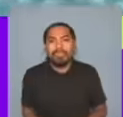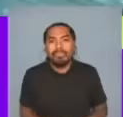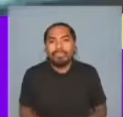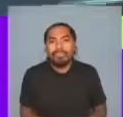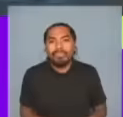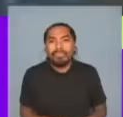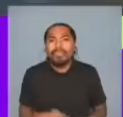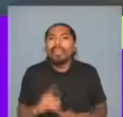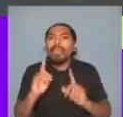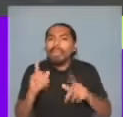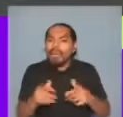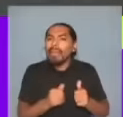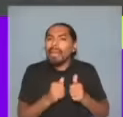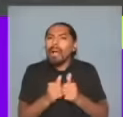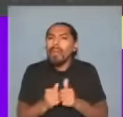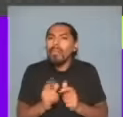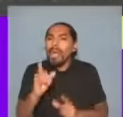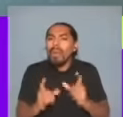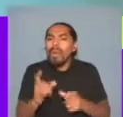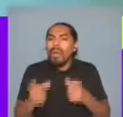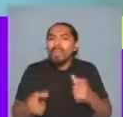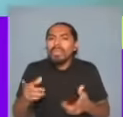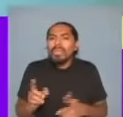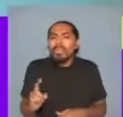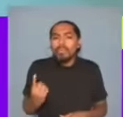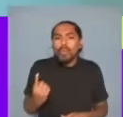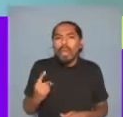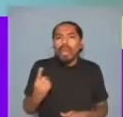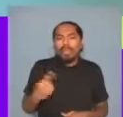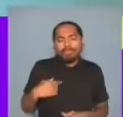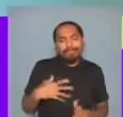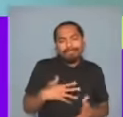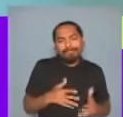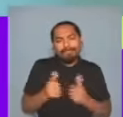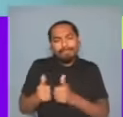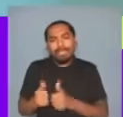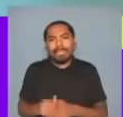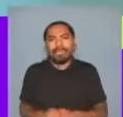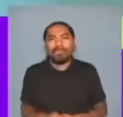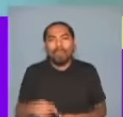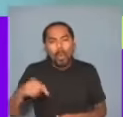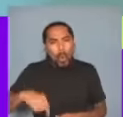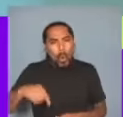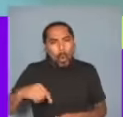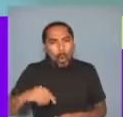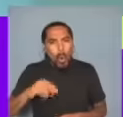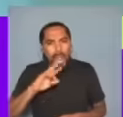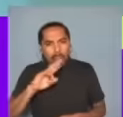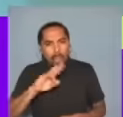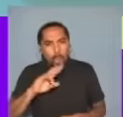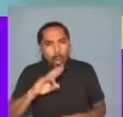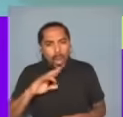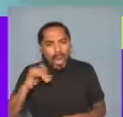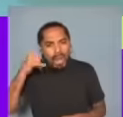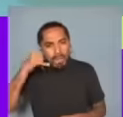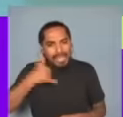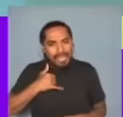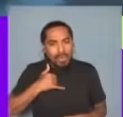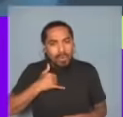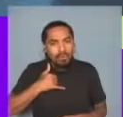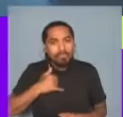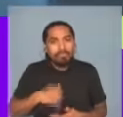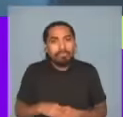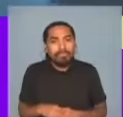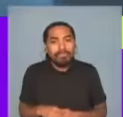acompañaba a gente que estaba sola. Realmente hoy me llamaba una señora, no doy nombre porque esto, mucha gente